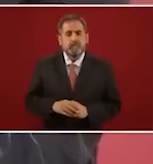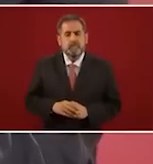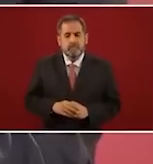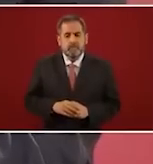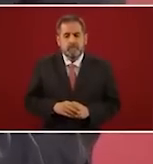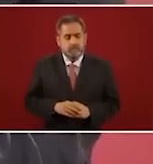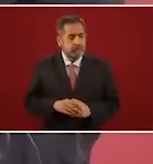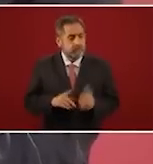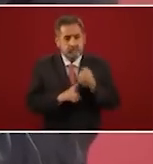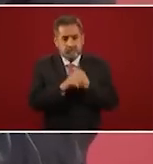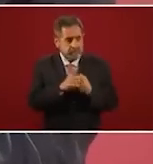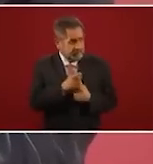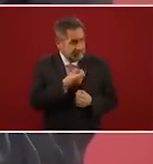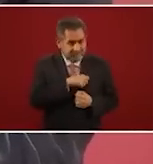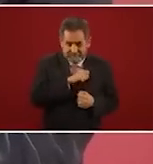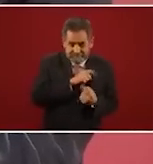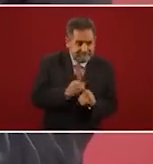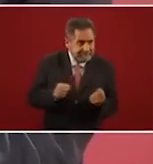de salud.